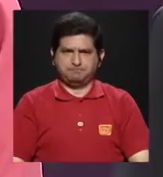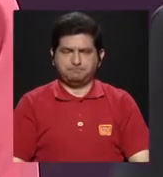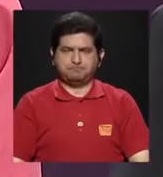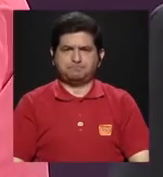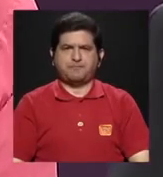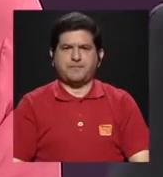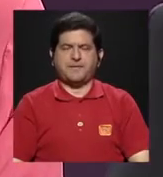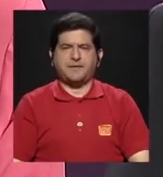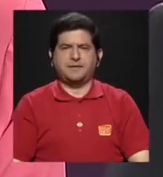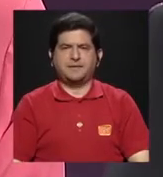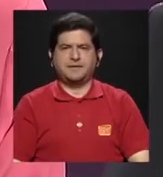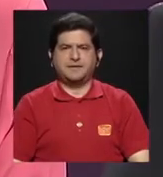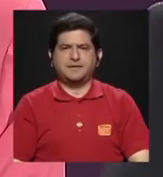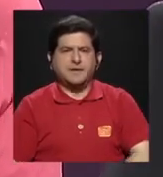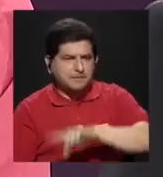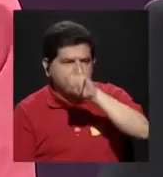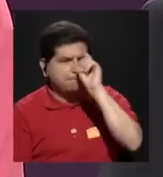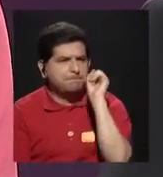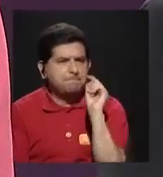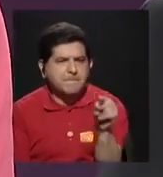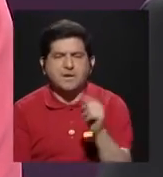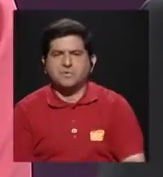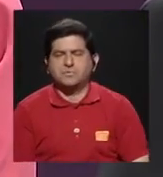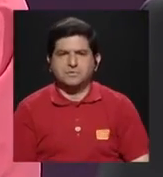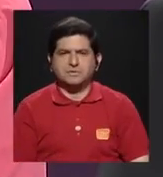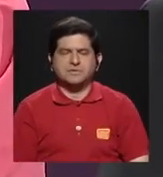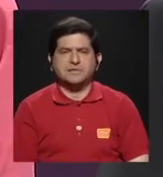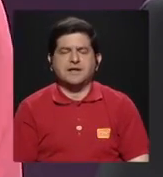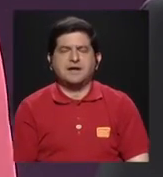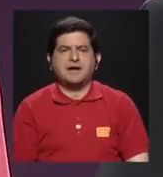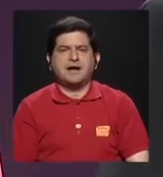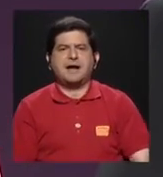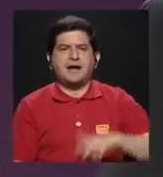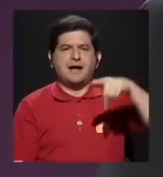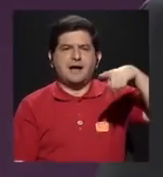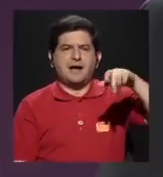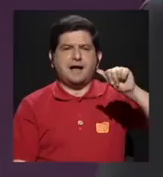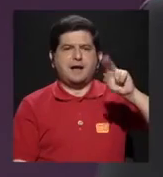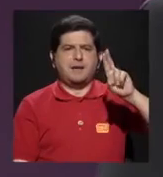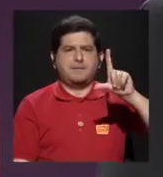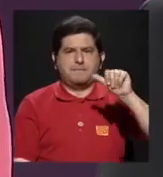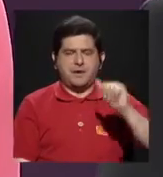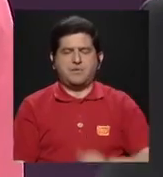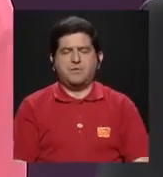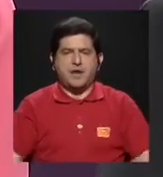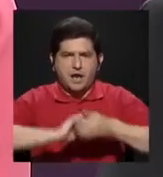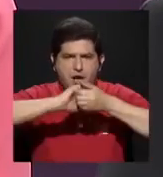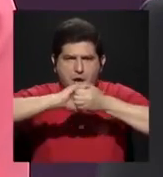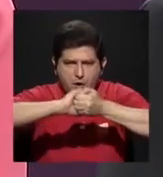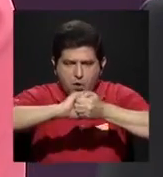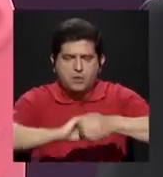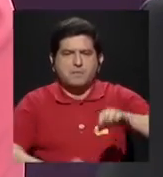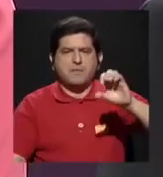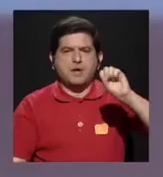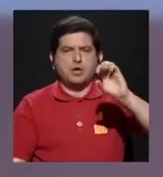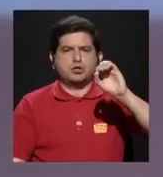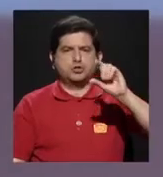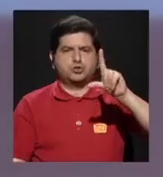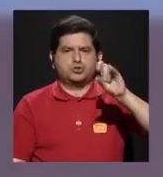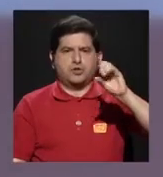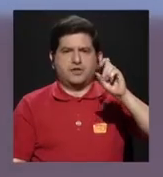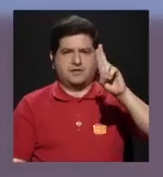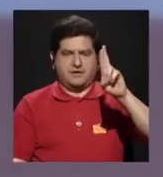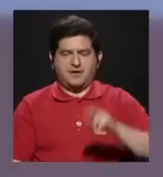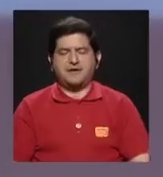¿Qué? A ver, aquí preguntémosle a Paula de Copesolidar. ¿Cómo visualizan ustedes la actividad que ella realiza? Bueno, muy buenas